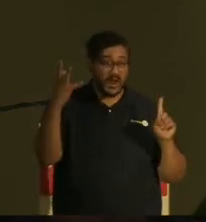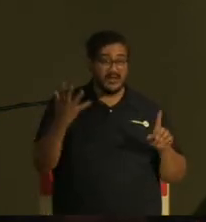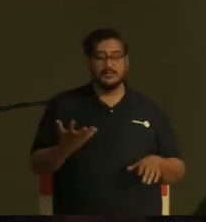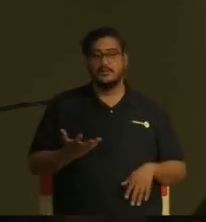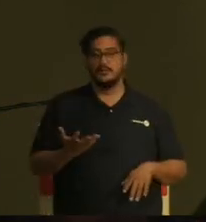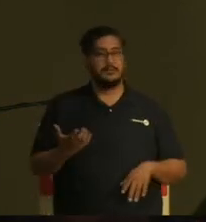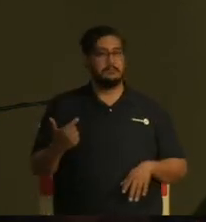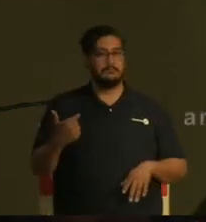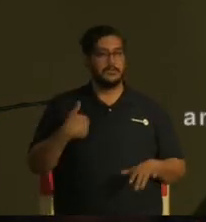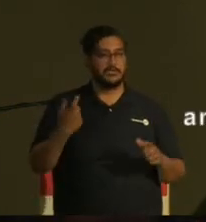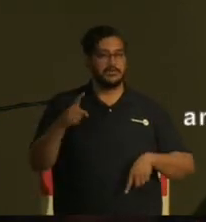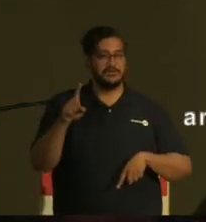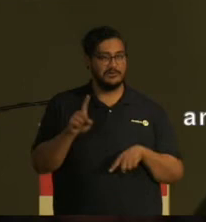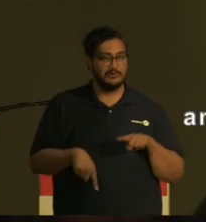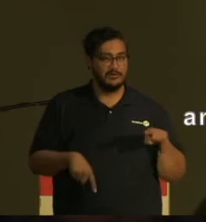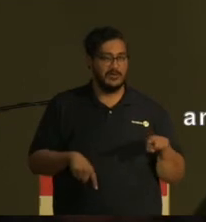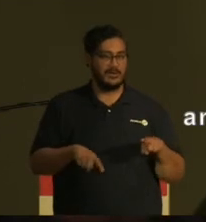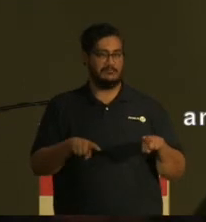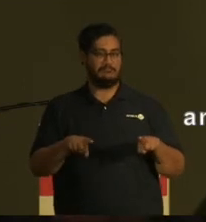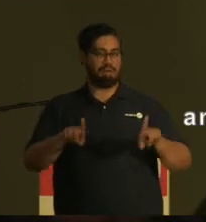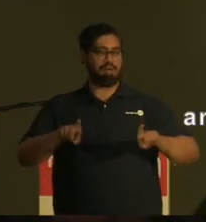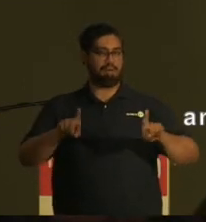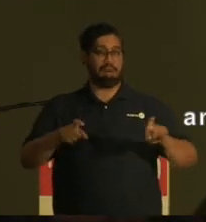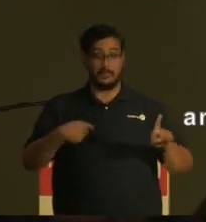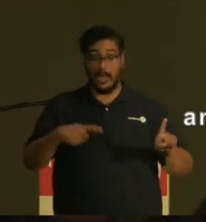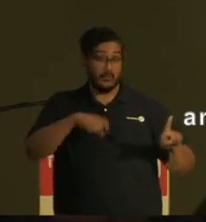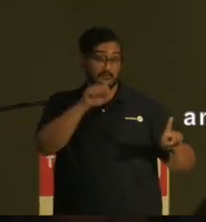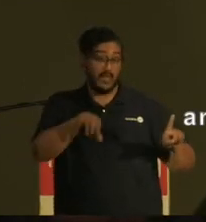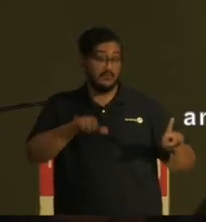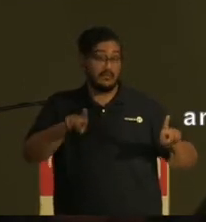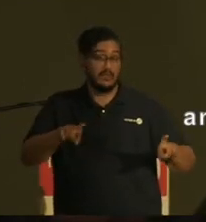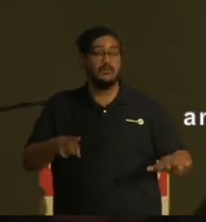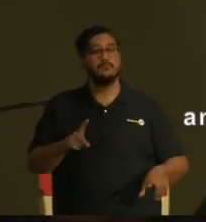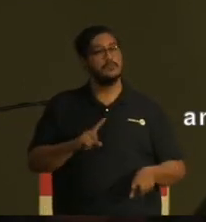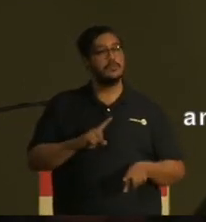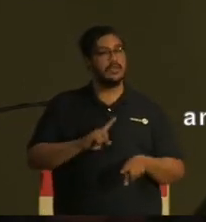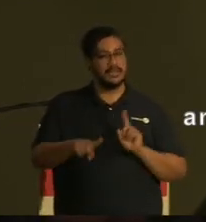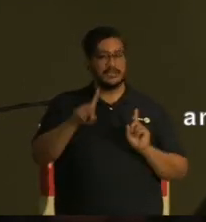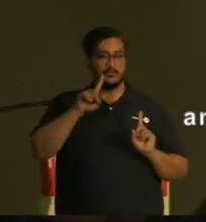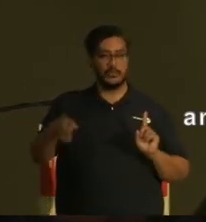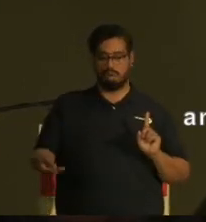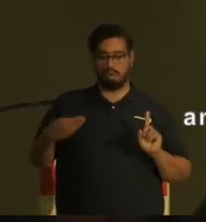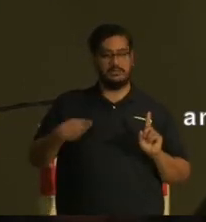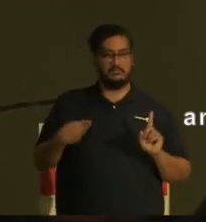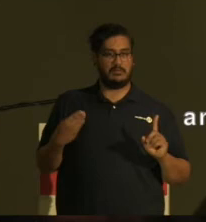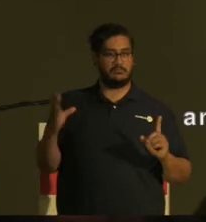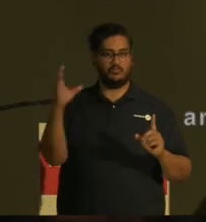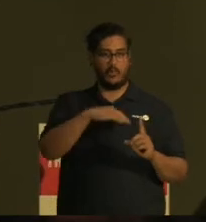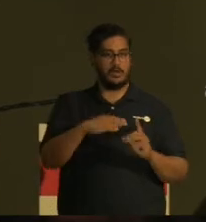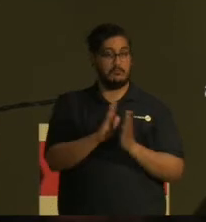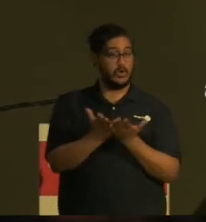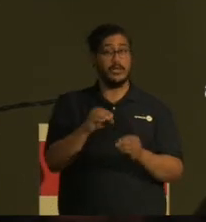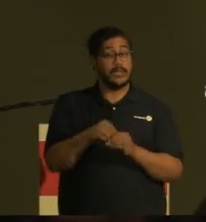yo no pude llevar a cabo ese experimento que me hubiera encantado, ¿no? En que me devuelvan un libro ajeno en mi propia